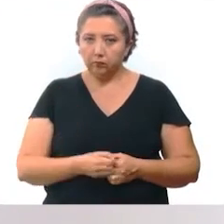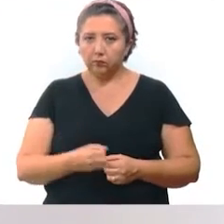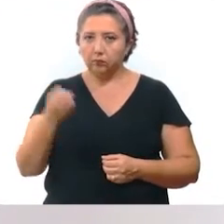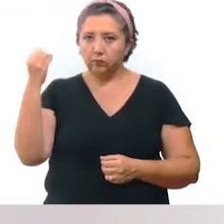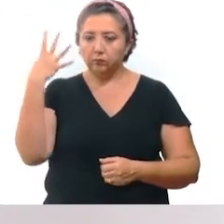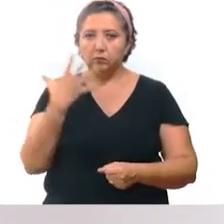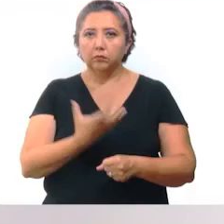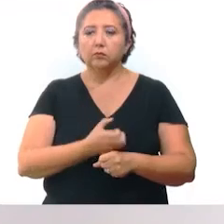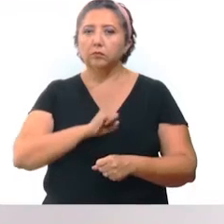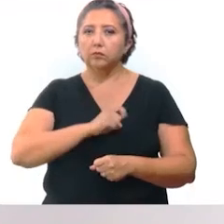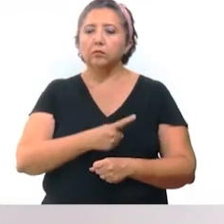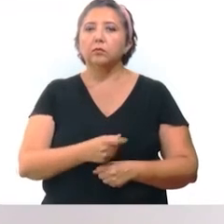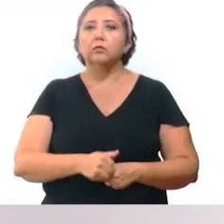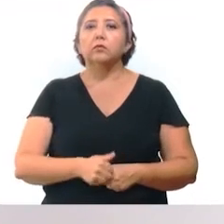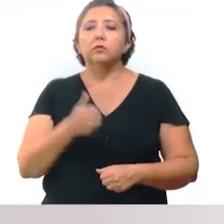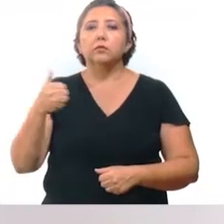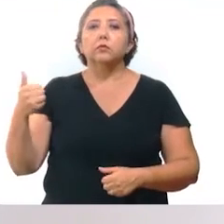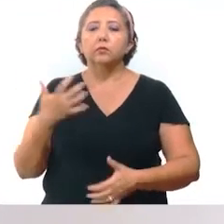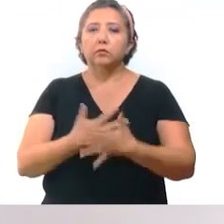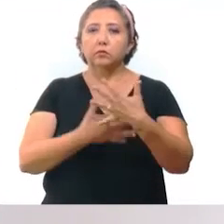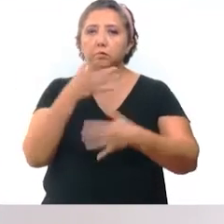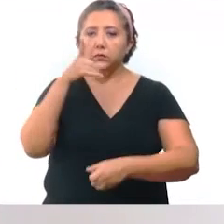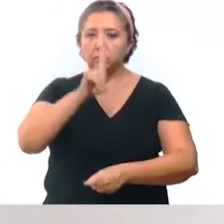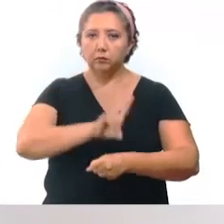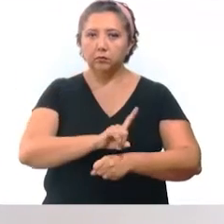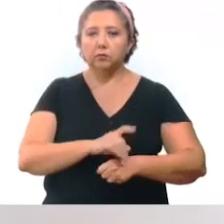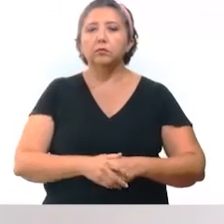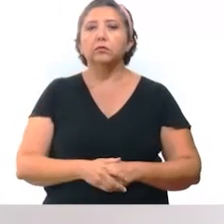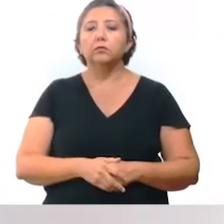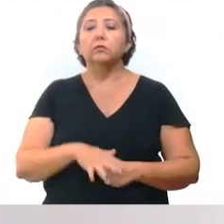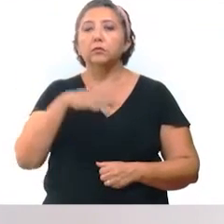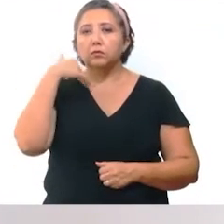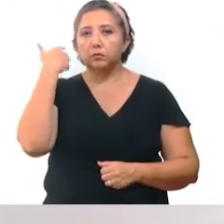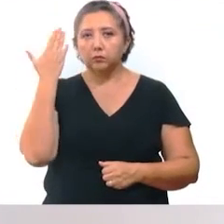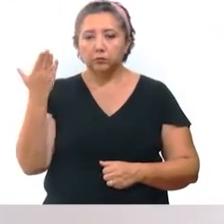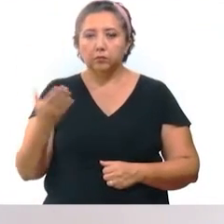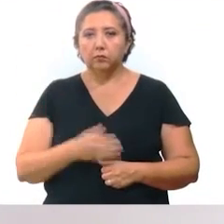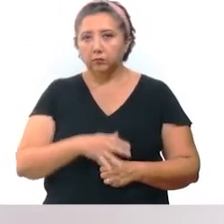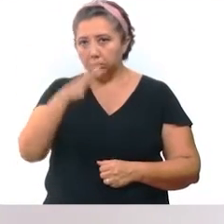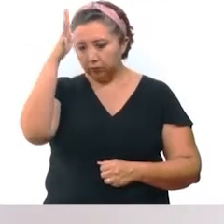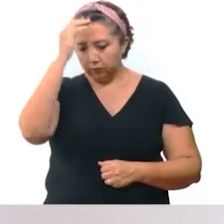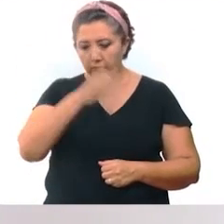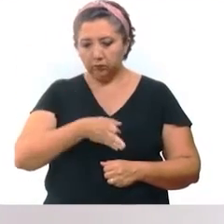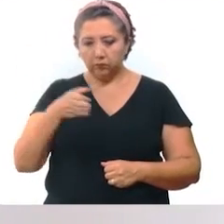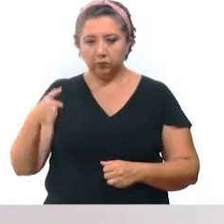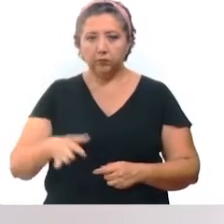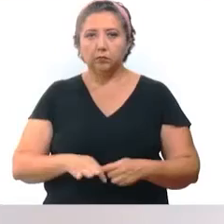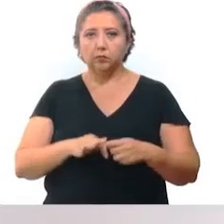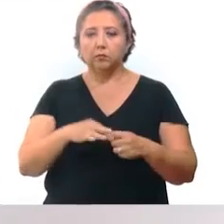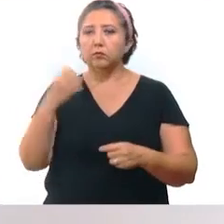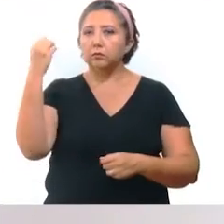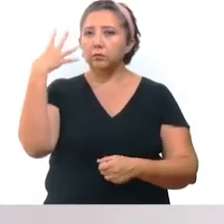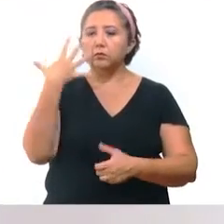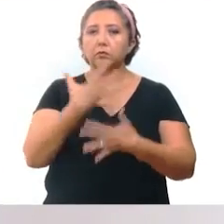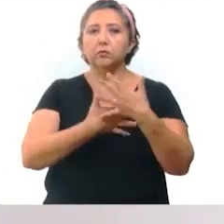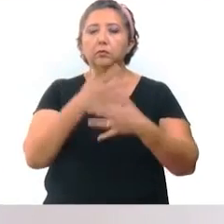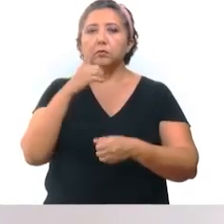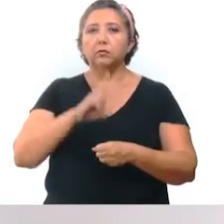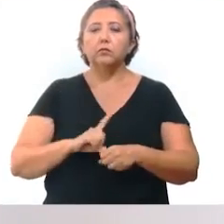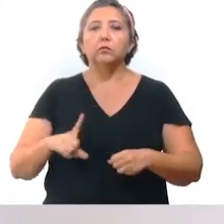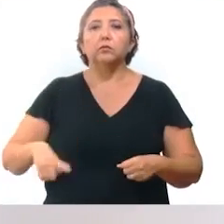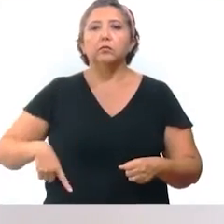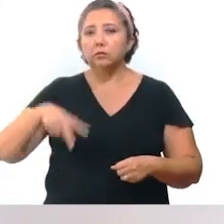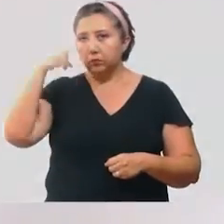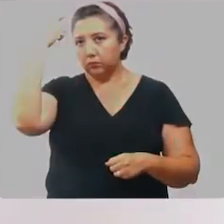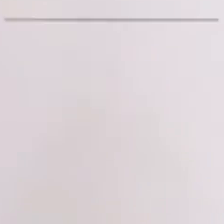el Semáforo Estatal de Salud se va a dar a conocer cada 15 días, con la finalidad de homologar fechas de presentación con el semáforo quincenal del